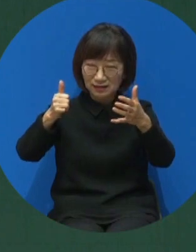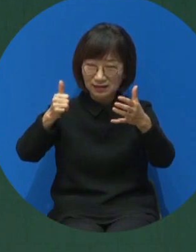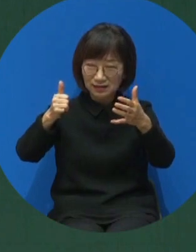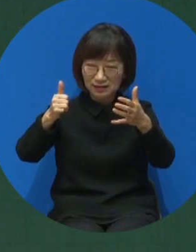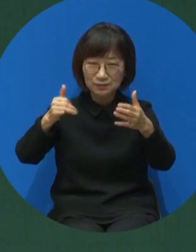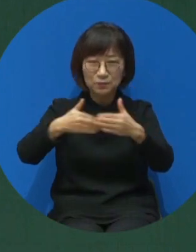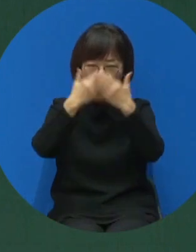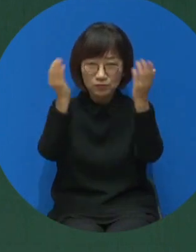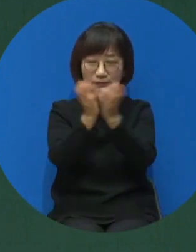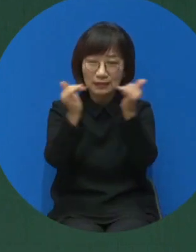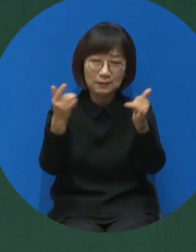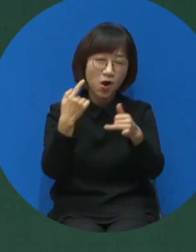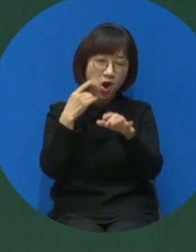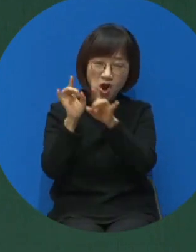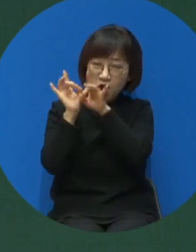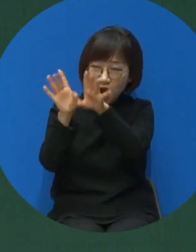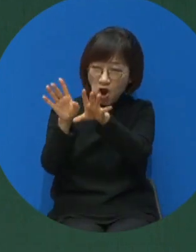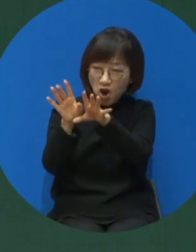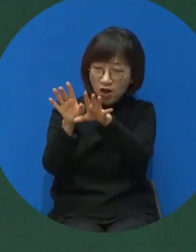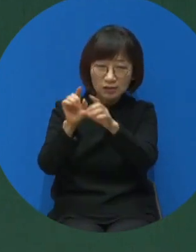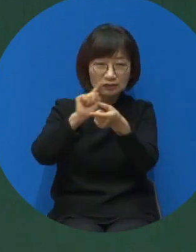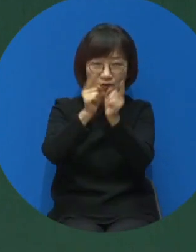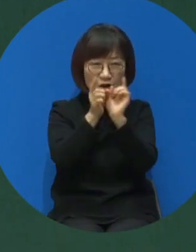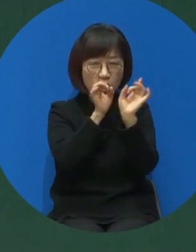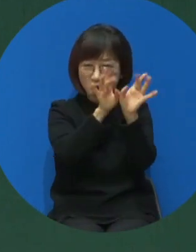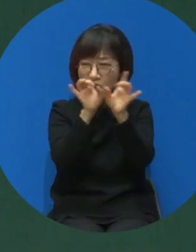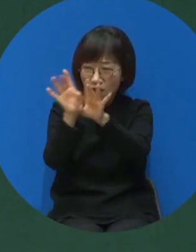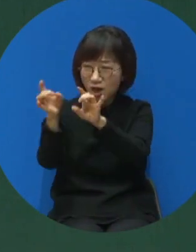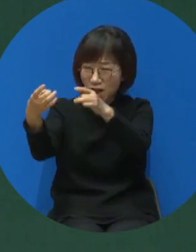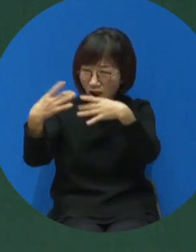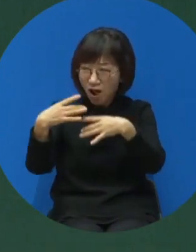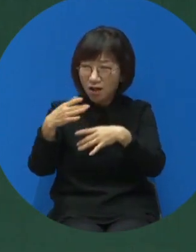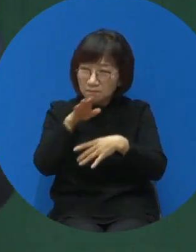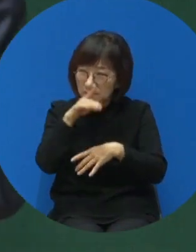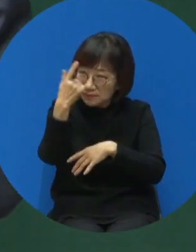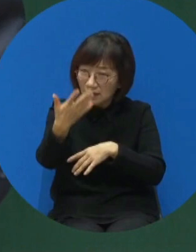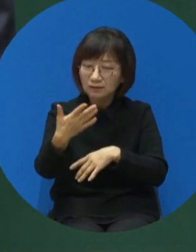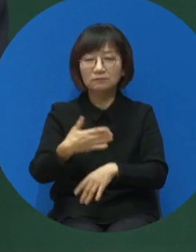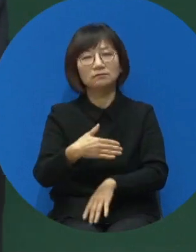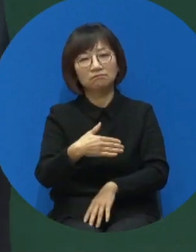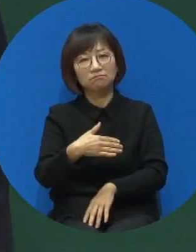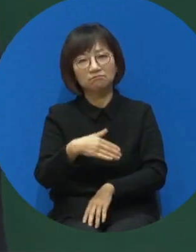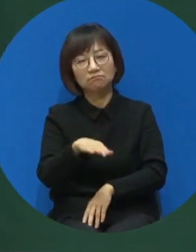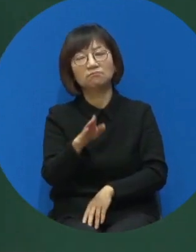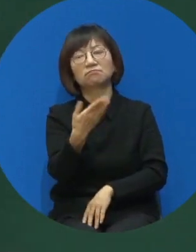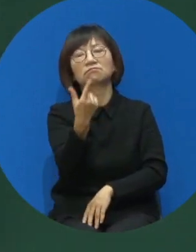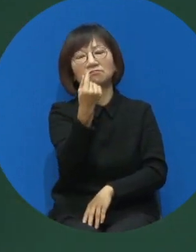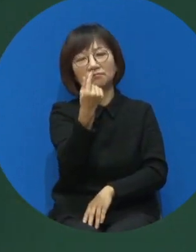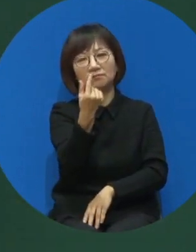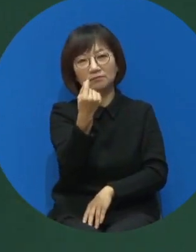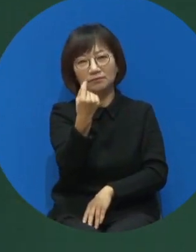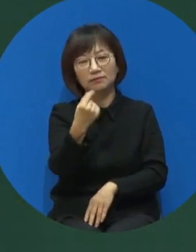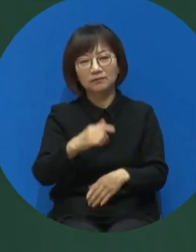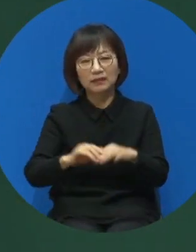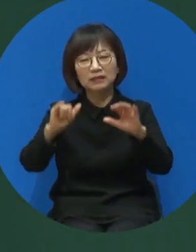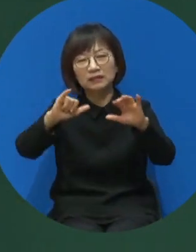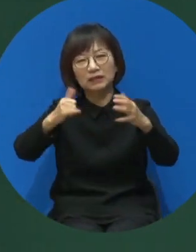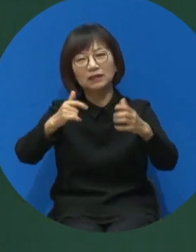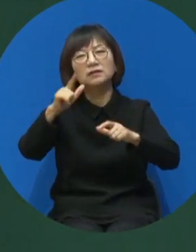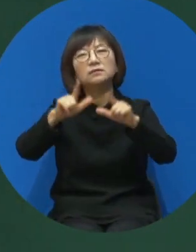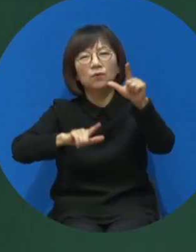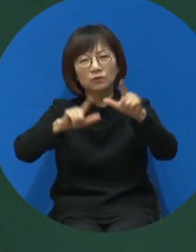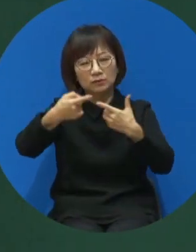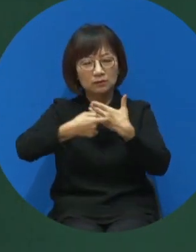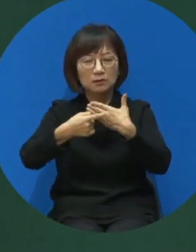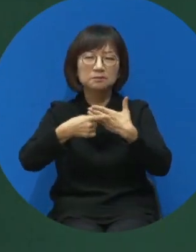sprint donde enseguida pueden preguntar no es que el mundo siempre está diciendo mentiras no es así siempre pero si lo vieran así a lo mejor